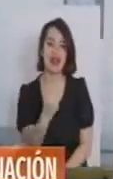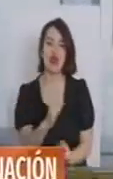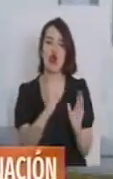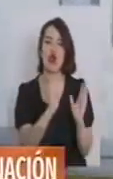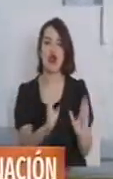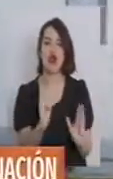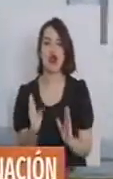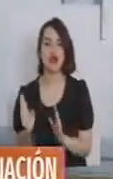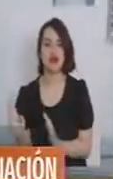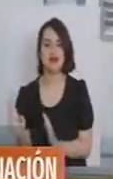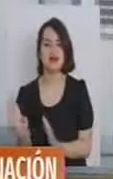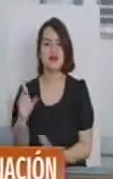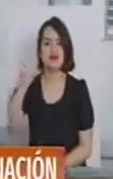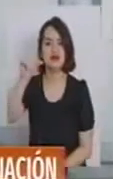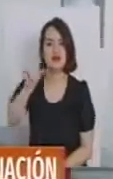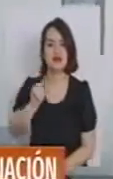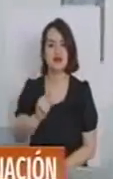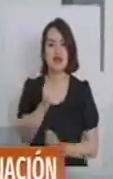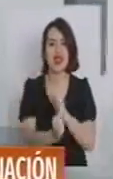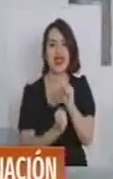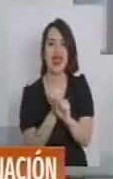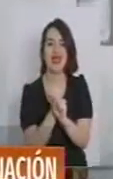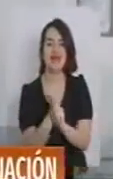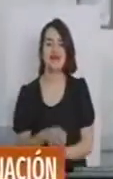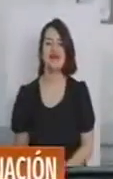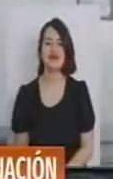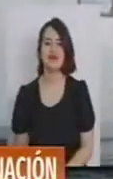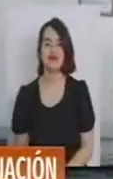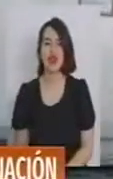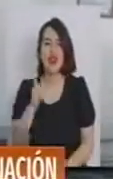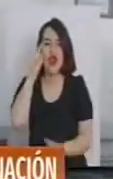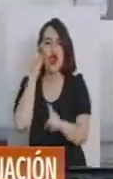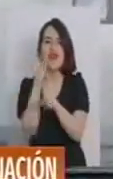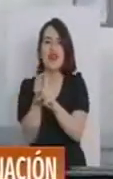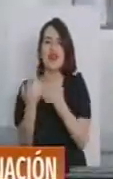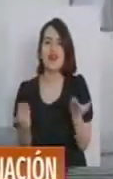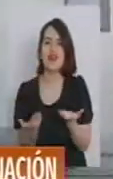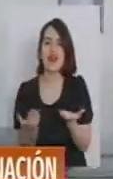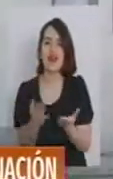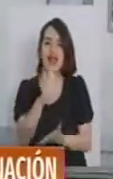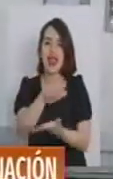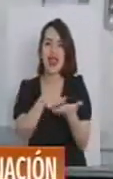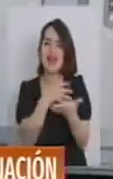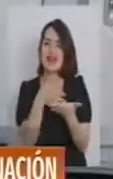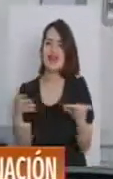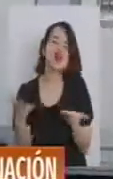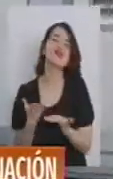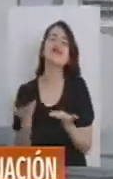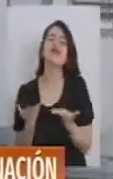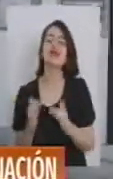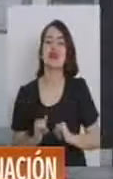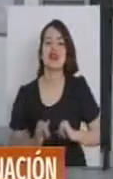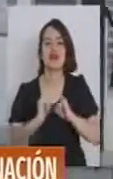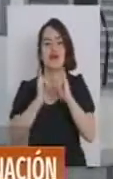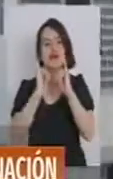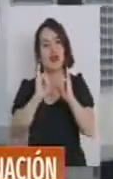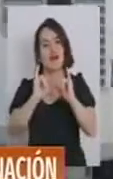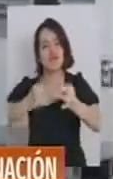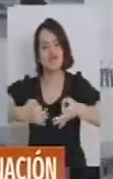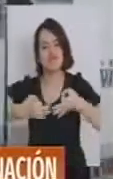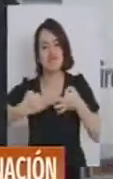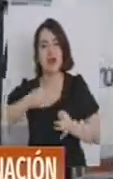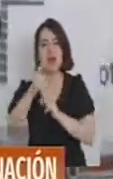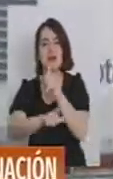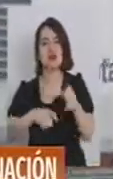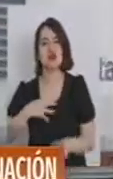orden descendiente de edad. El objetivo de este calendario es informar adecuadamente a